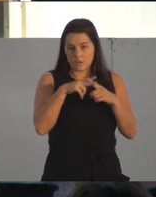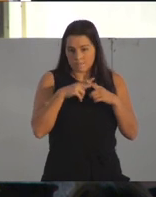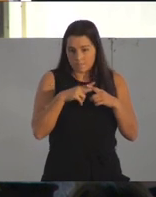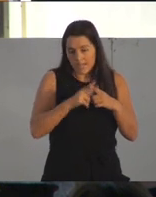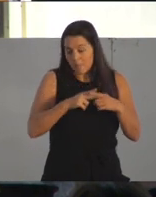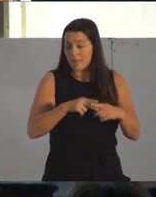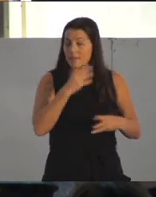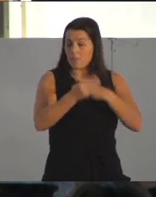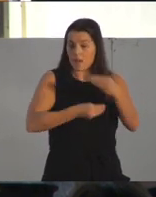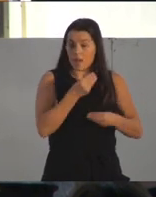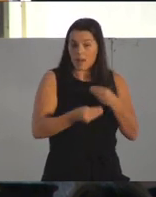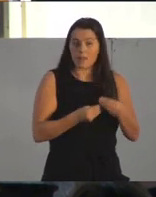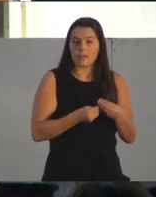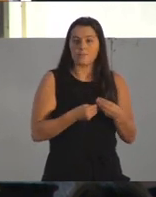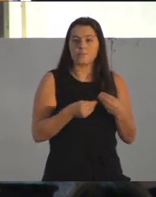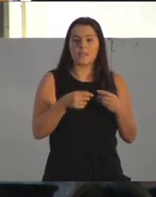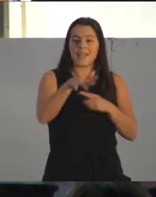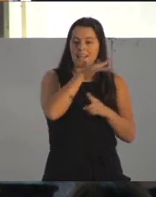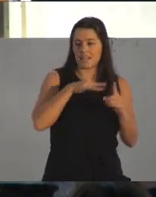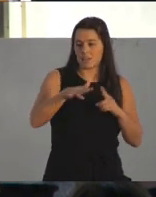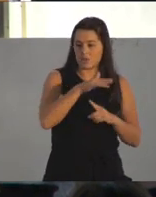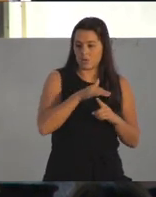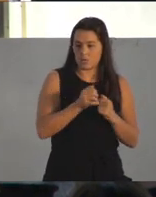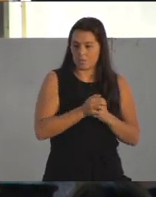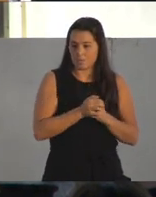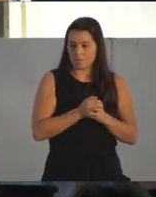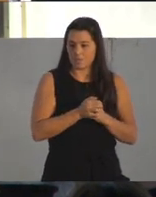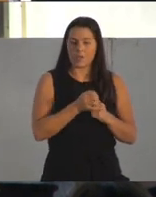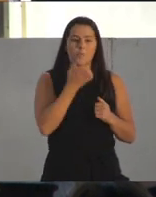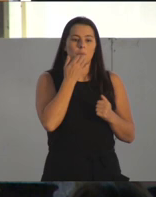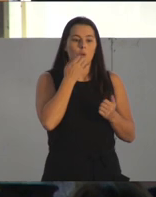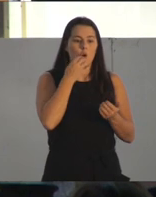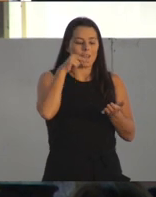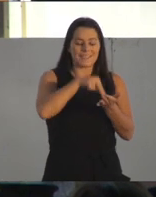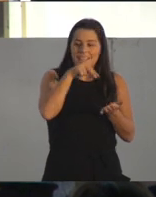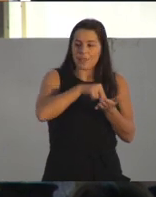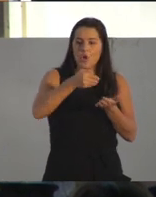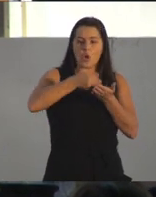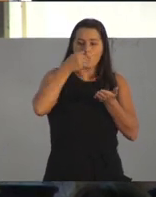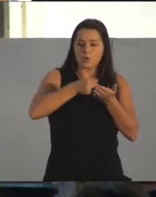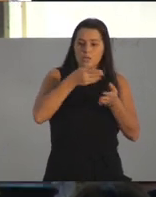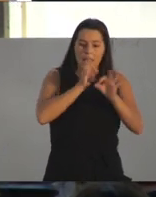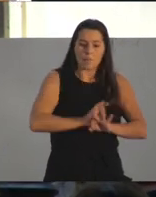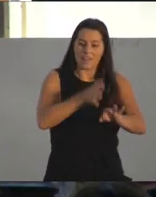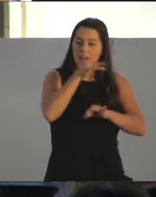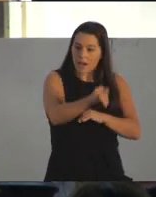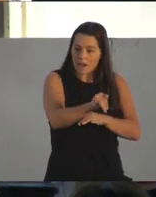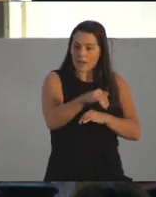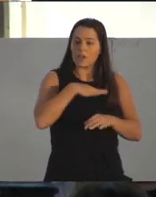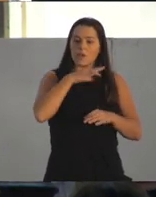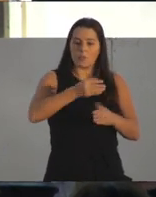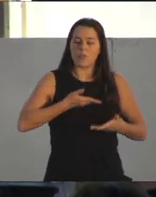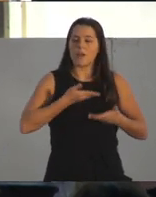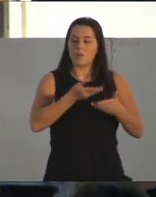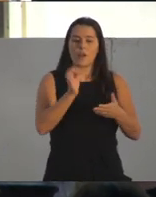las actuaciones sobre el entorno, pues la modificación de cubiertos, modificación de los platos,